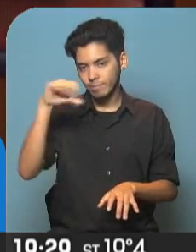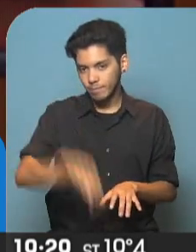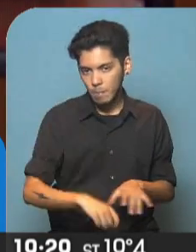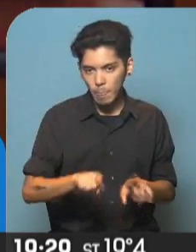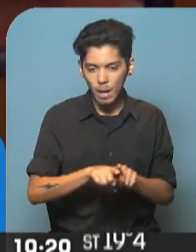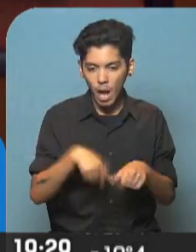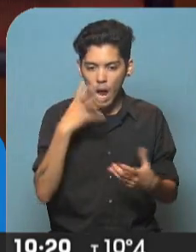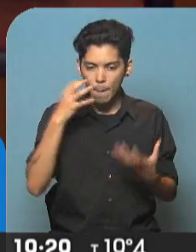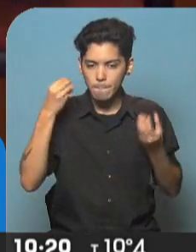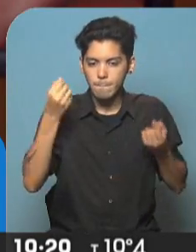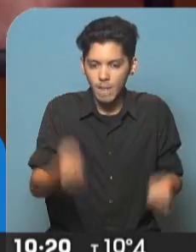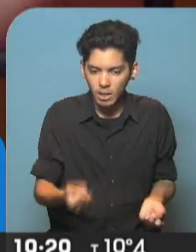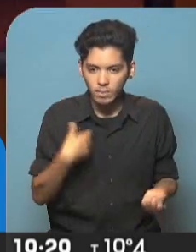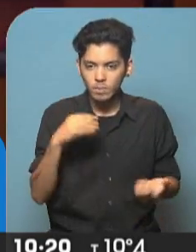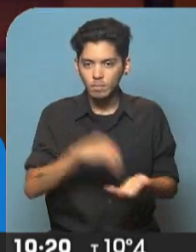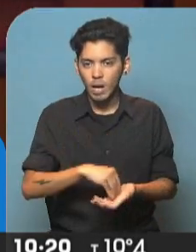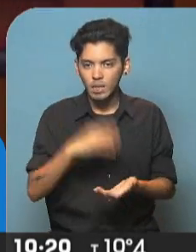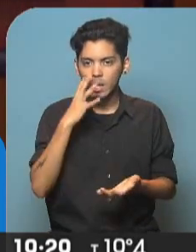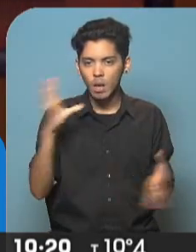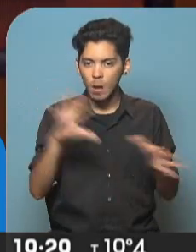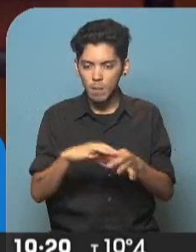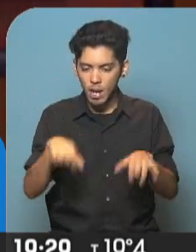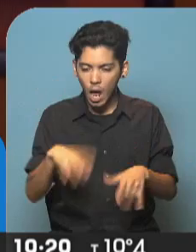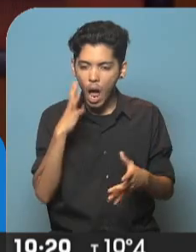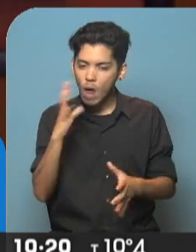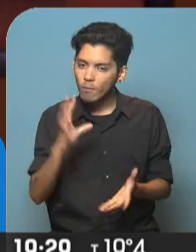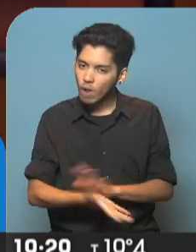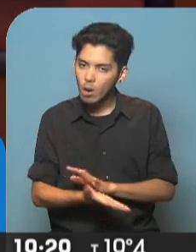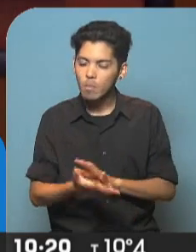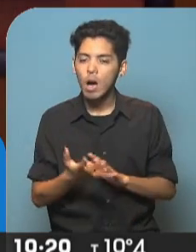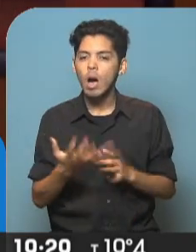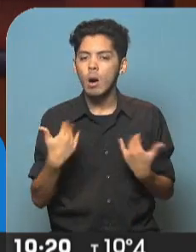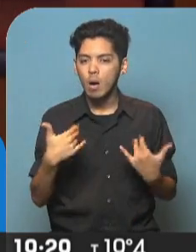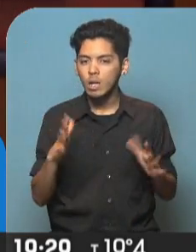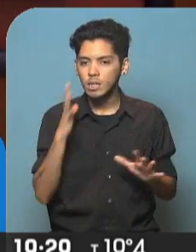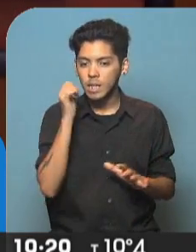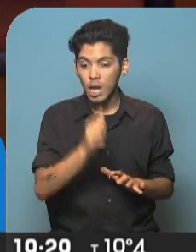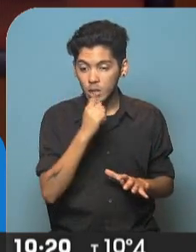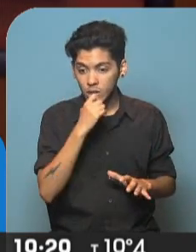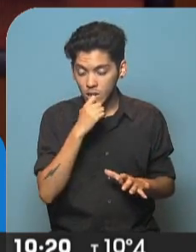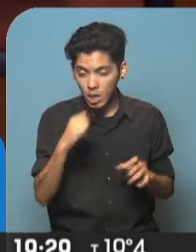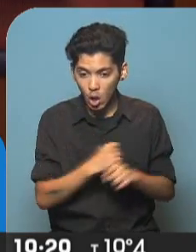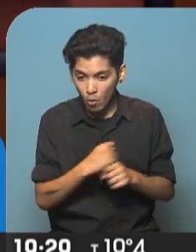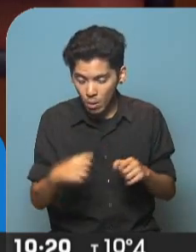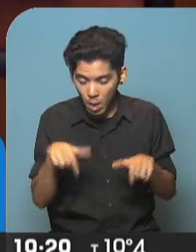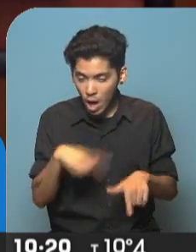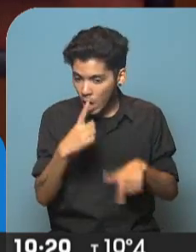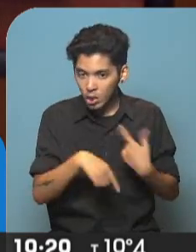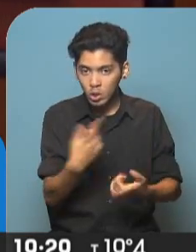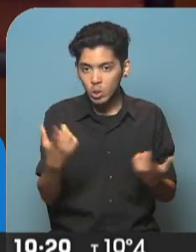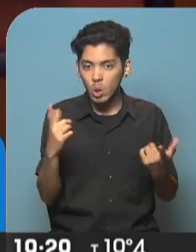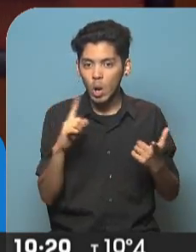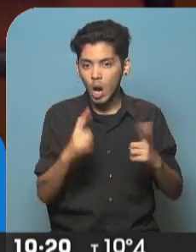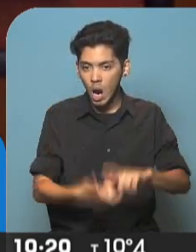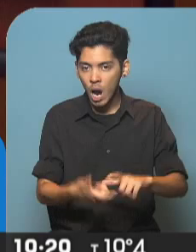un mensaje mucho más contundente hace una medida paliativa esta situación que puede ser muy dañina si efectivamente el tipo de cambio se sigue desplazando